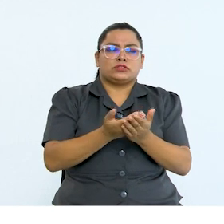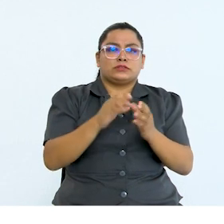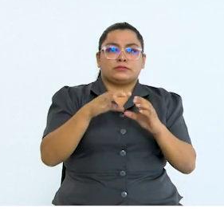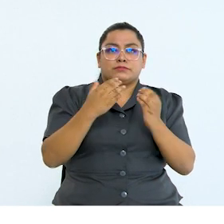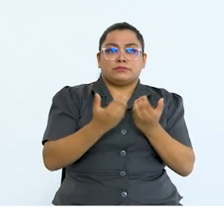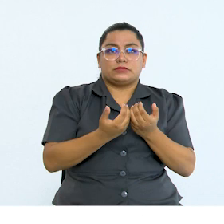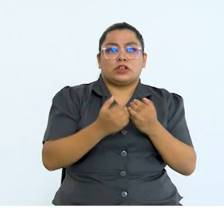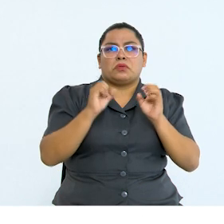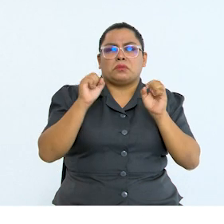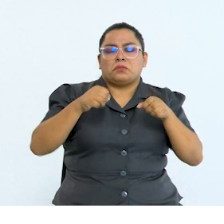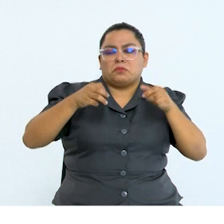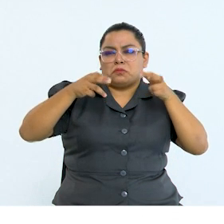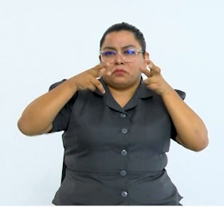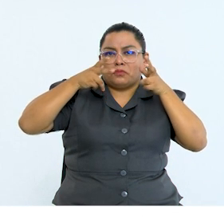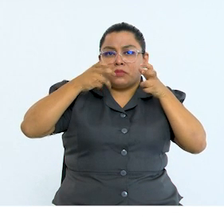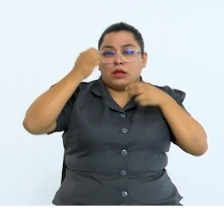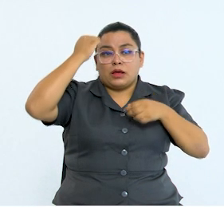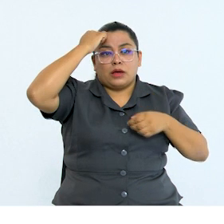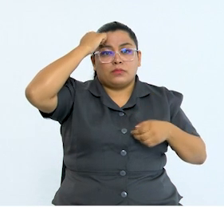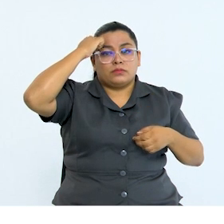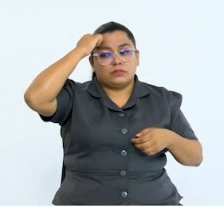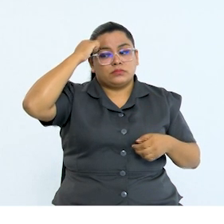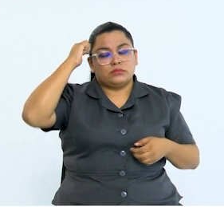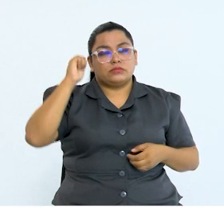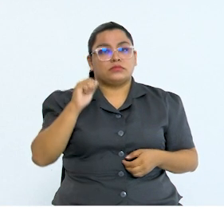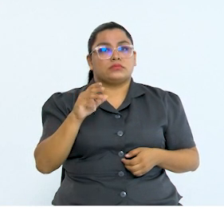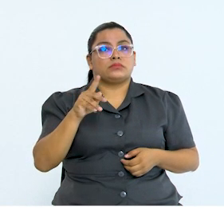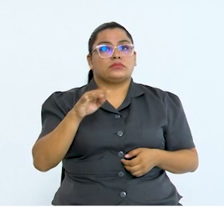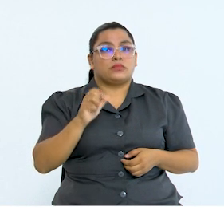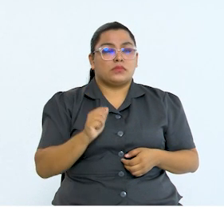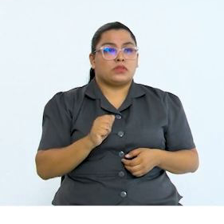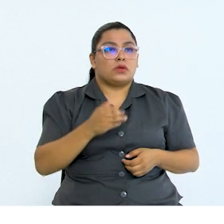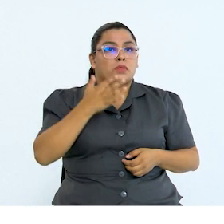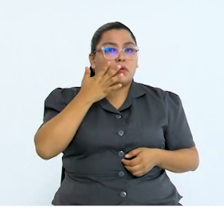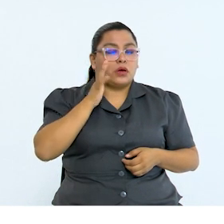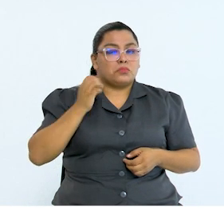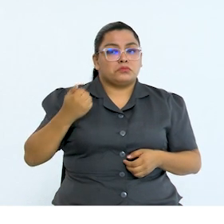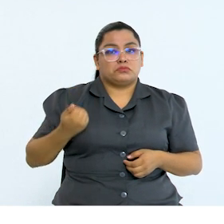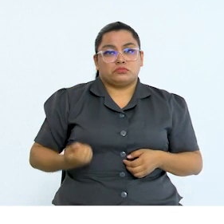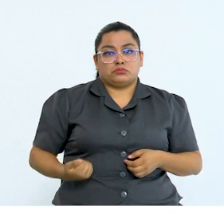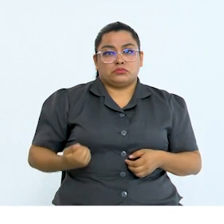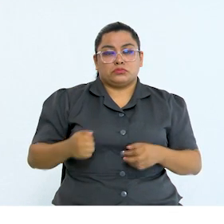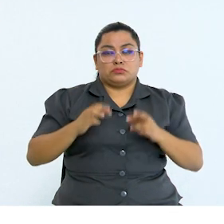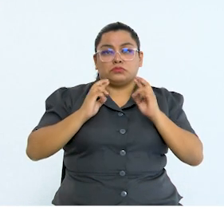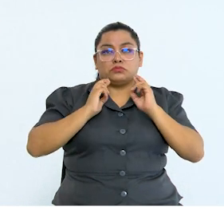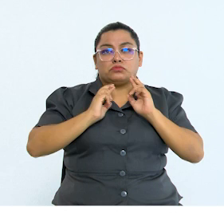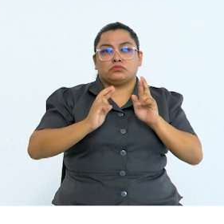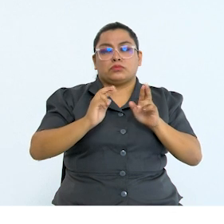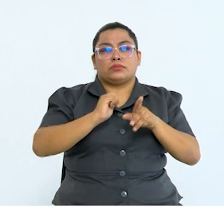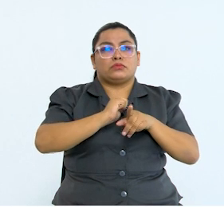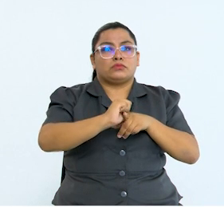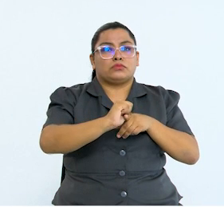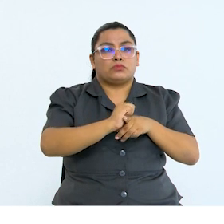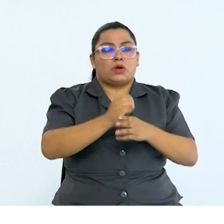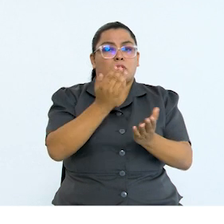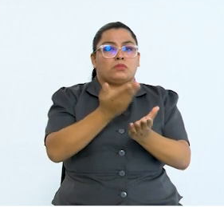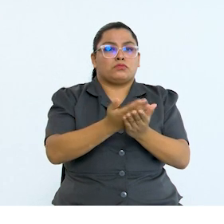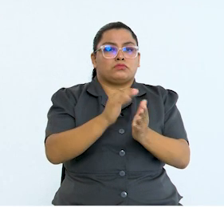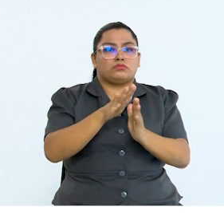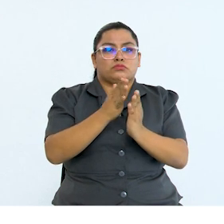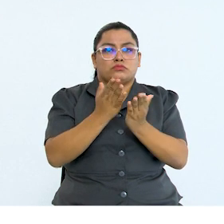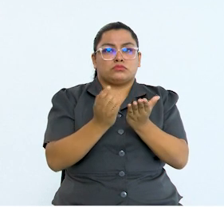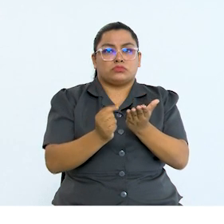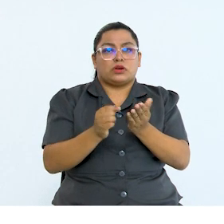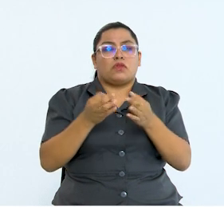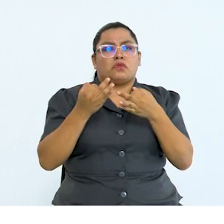Podemos observar aprendizaje activo cuando el estudiante resuelve los ejercicios propuestos en el libro de texto de